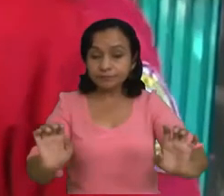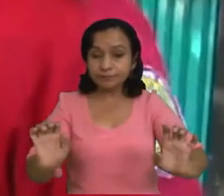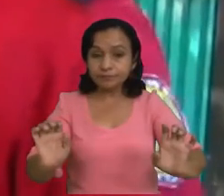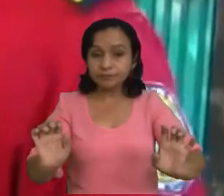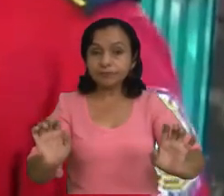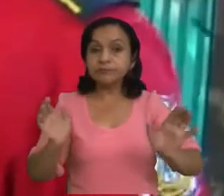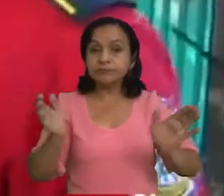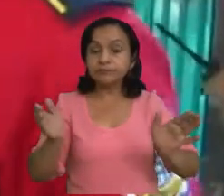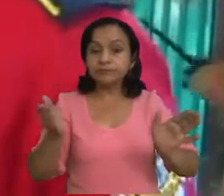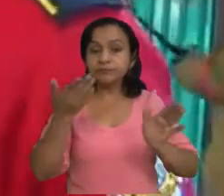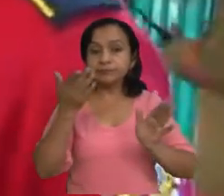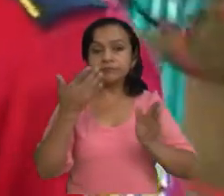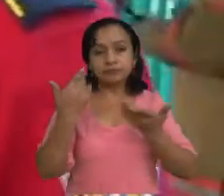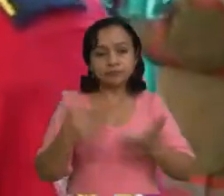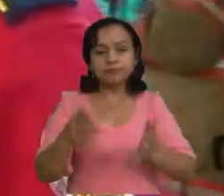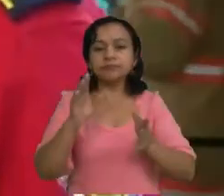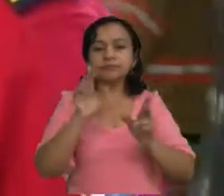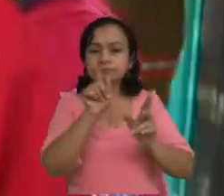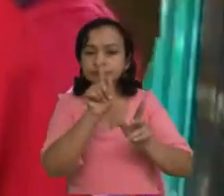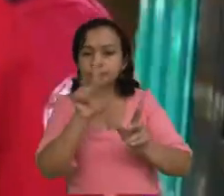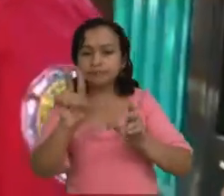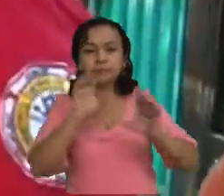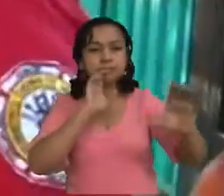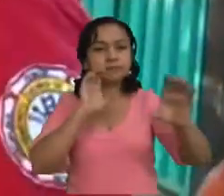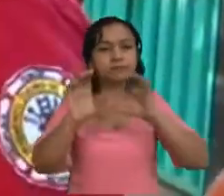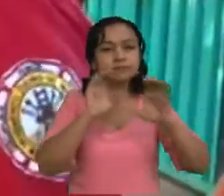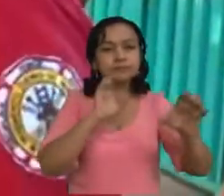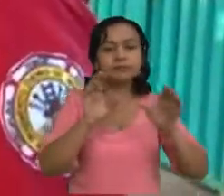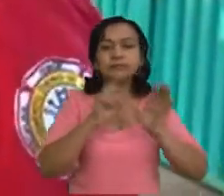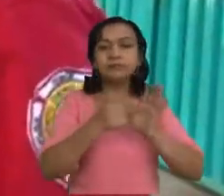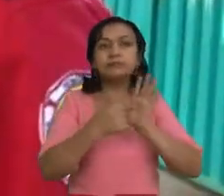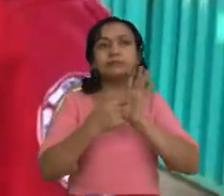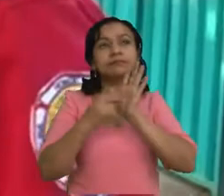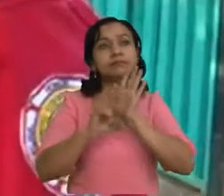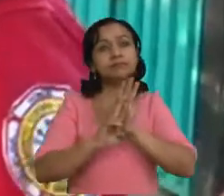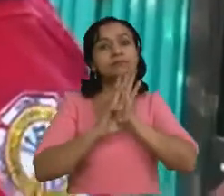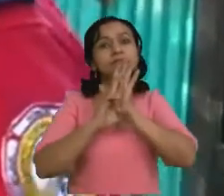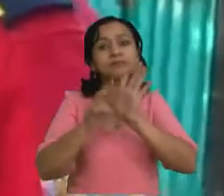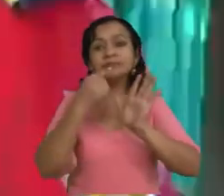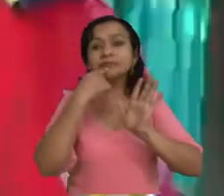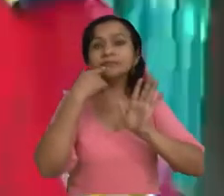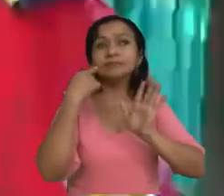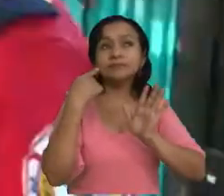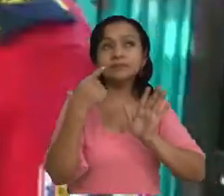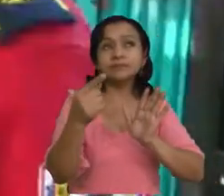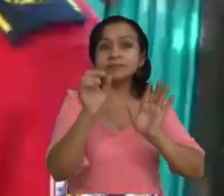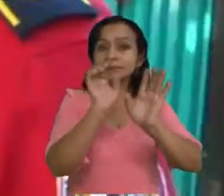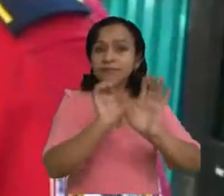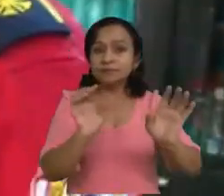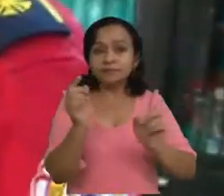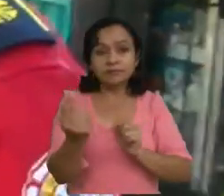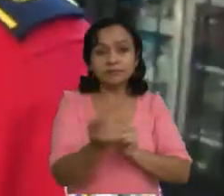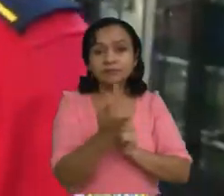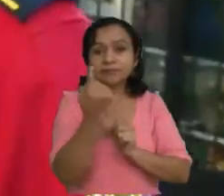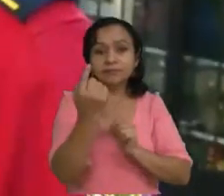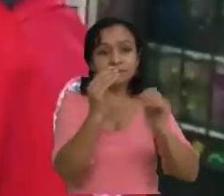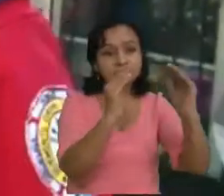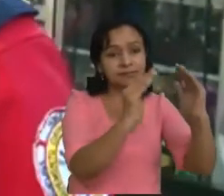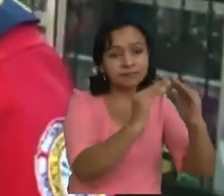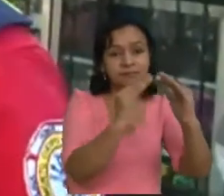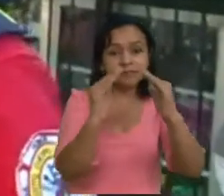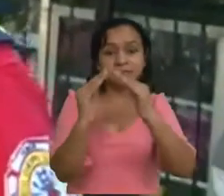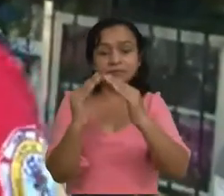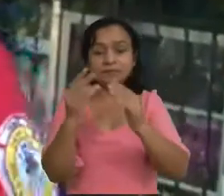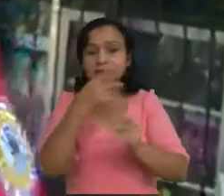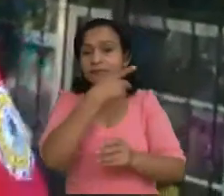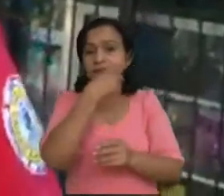la versión oficial de los medios de comunicación. Oficial, ¿cuál es la recomendación? Porque en este caso aparentemente los niños estaban solos, los padres de familia estaban